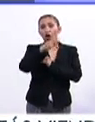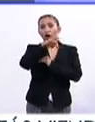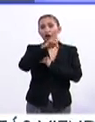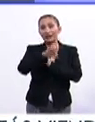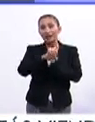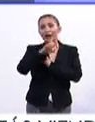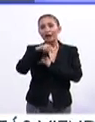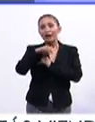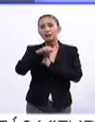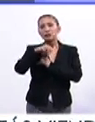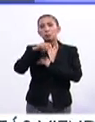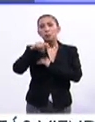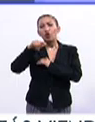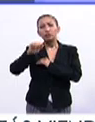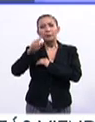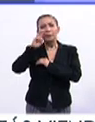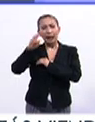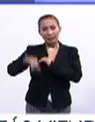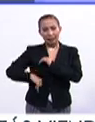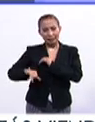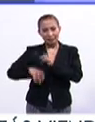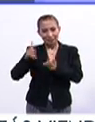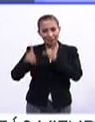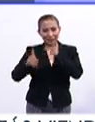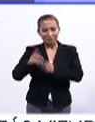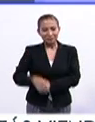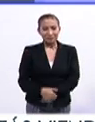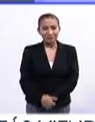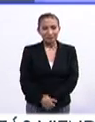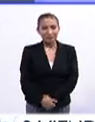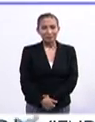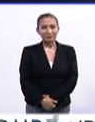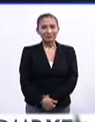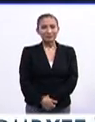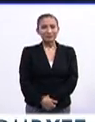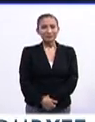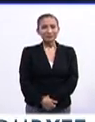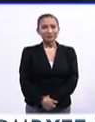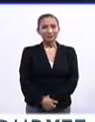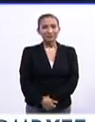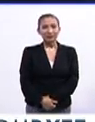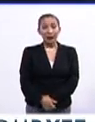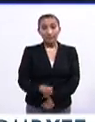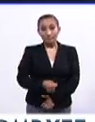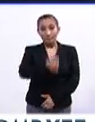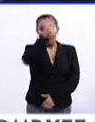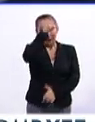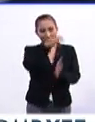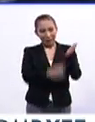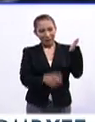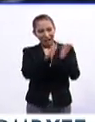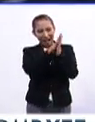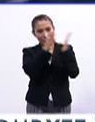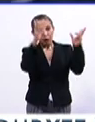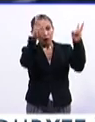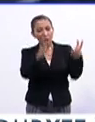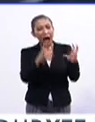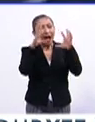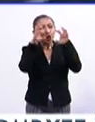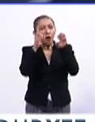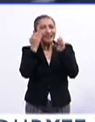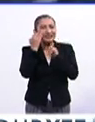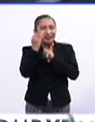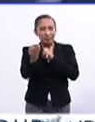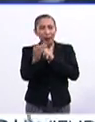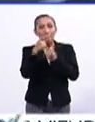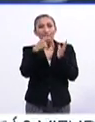vea usted parte de esta interesante conversación en el primer capítulo del libro arrugas en el